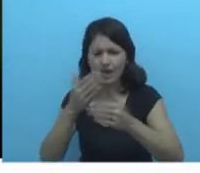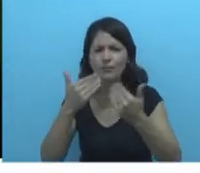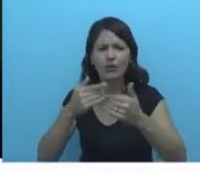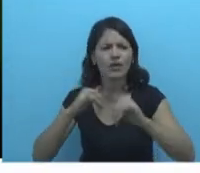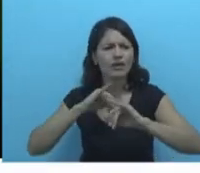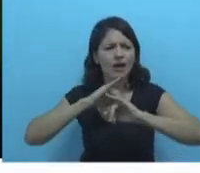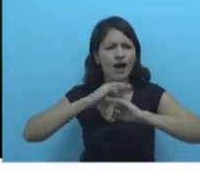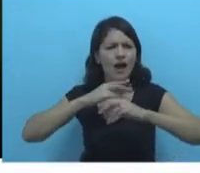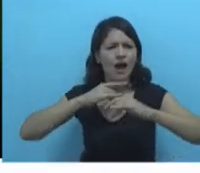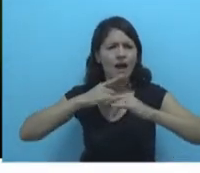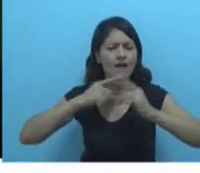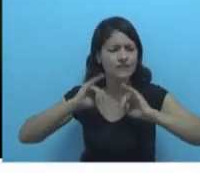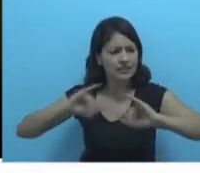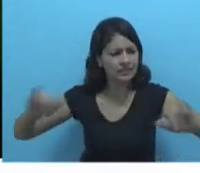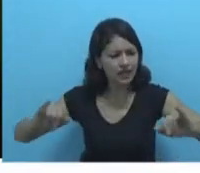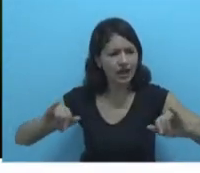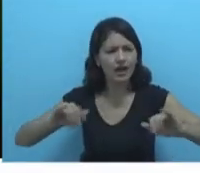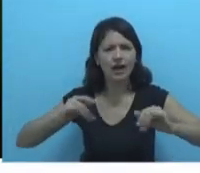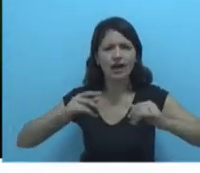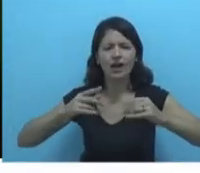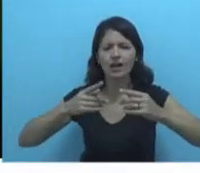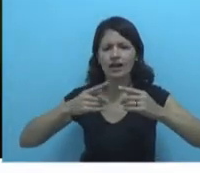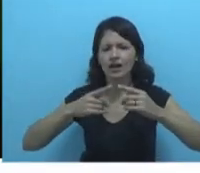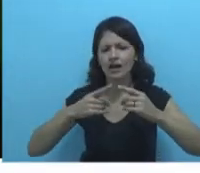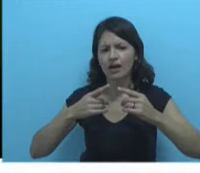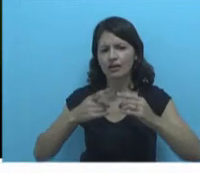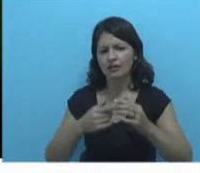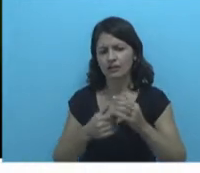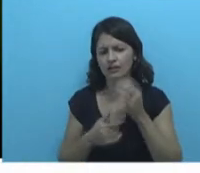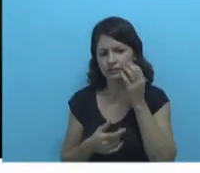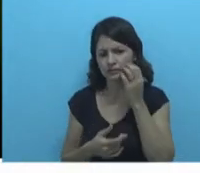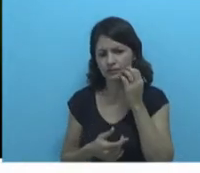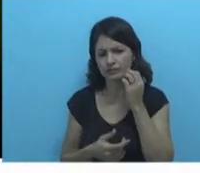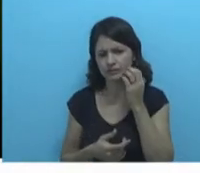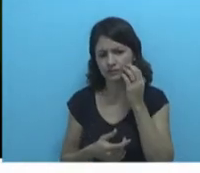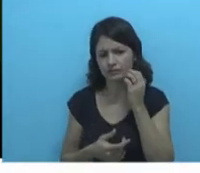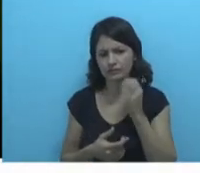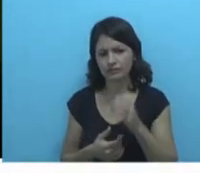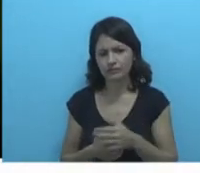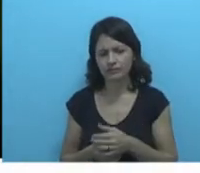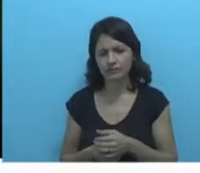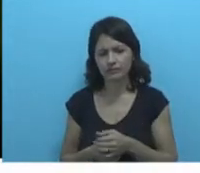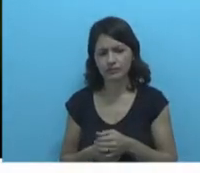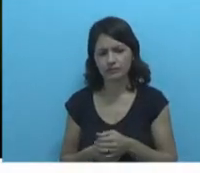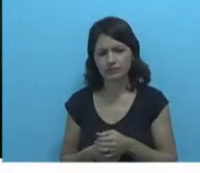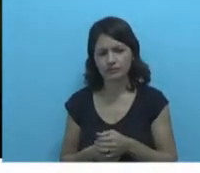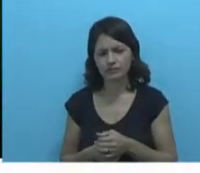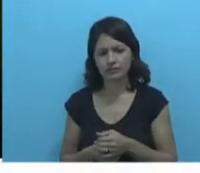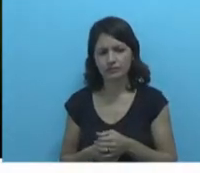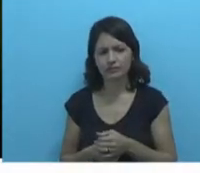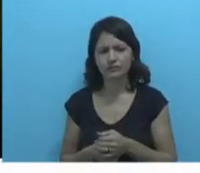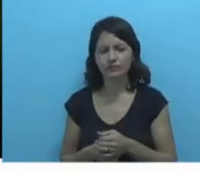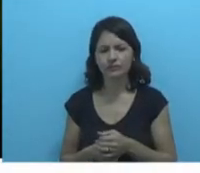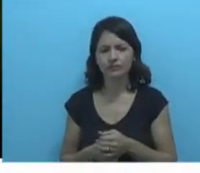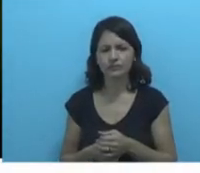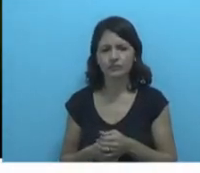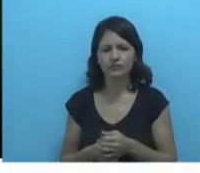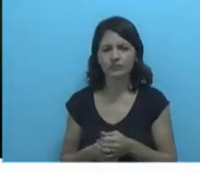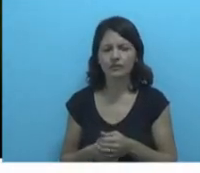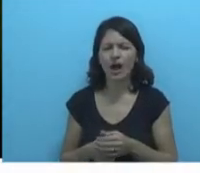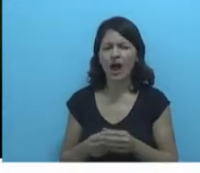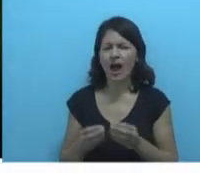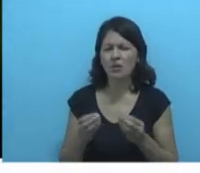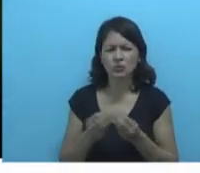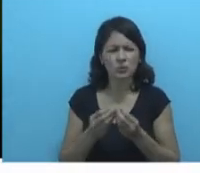sentido están planteadas las jornadas de esta Cámara. Me parece que muchas veces lo que se escucha desde los medios